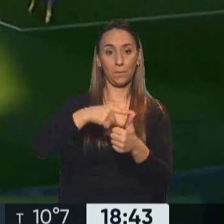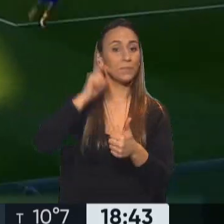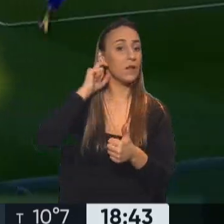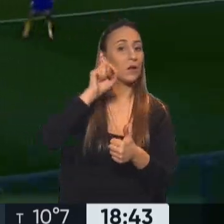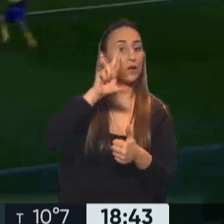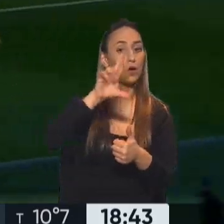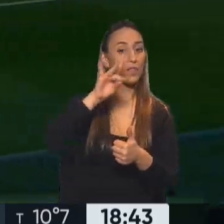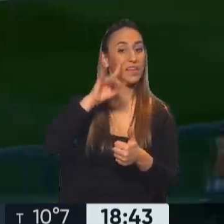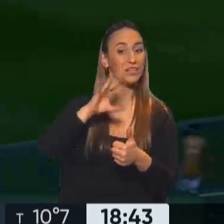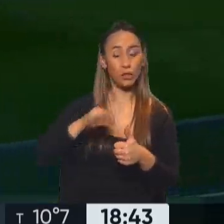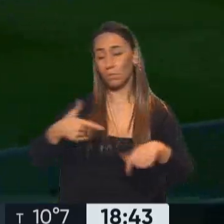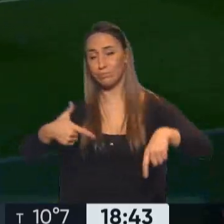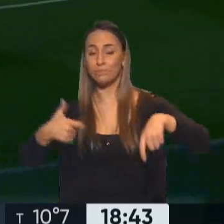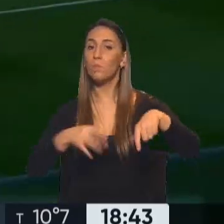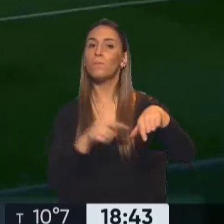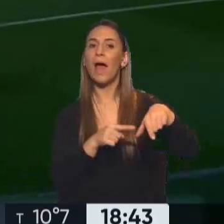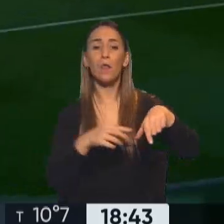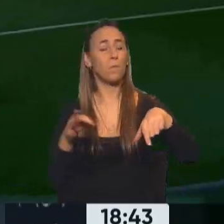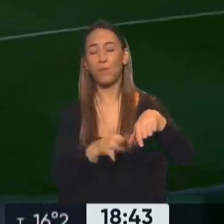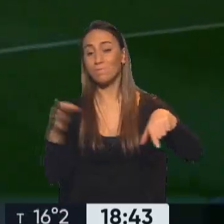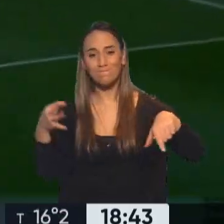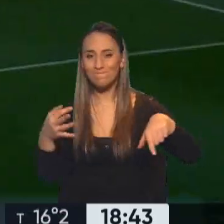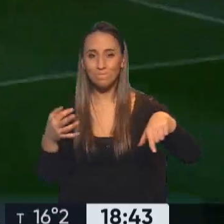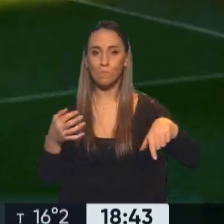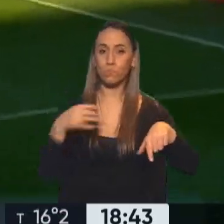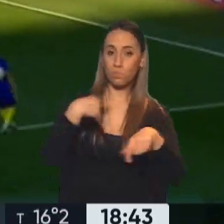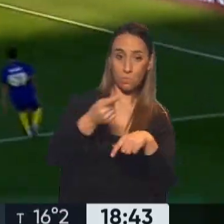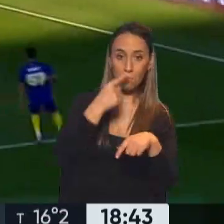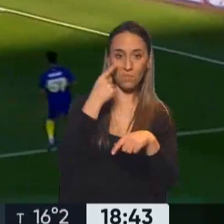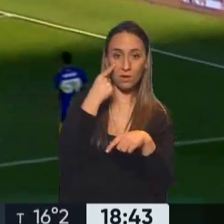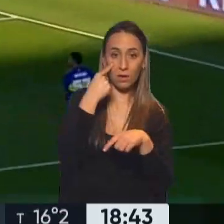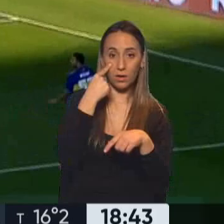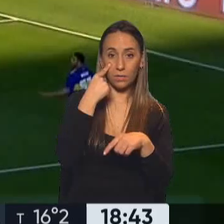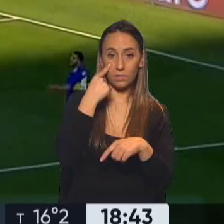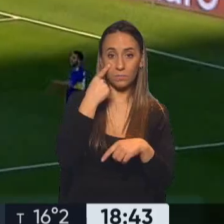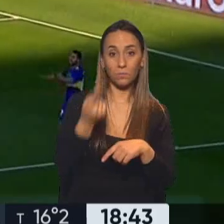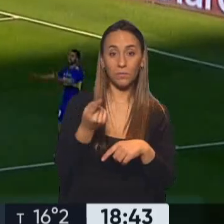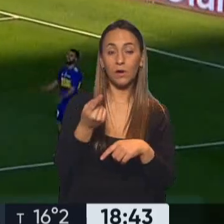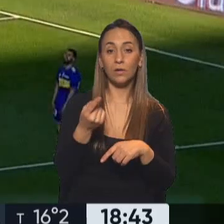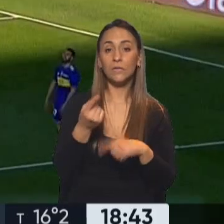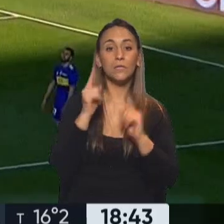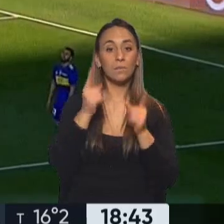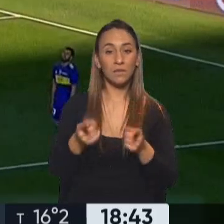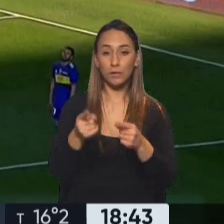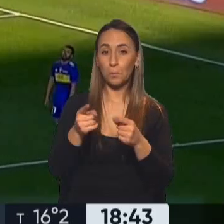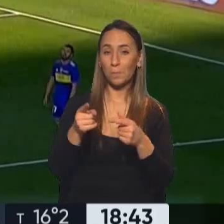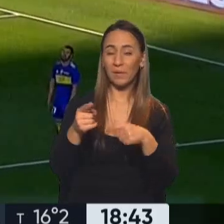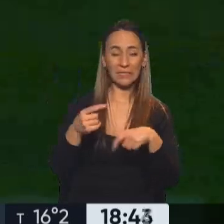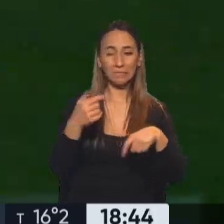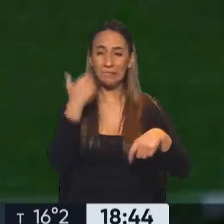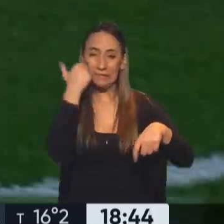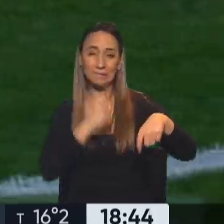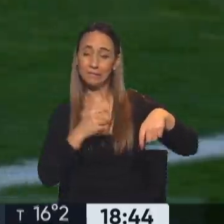palo. Después sacó esta mini uy, a Fabra. Esa sombra. Después tuvo esta también muy cerca a Boca. Ya